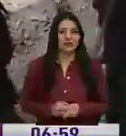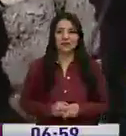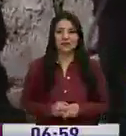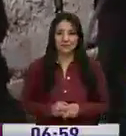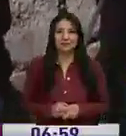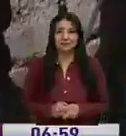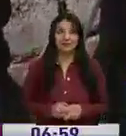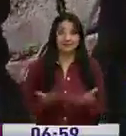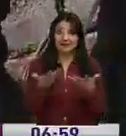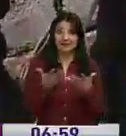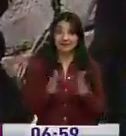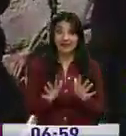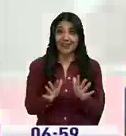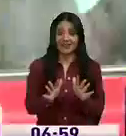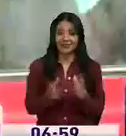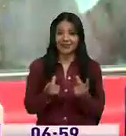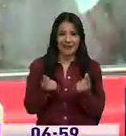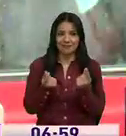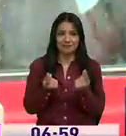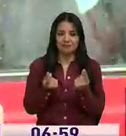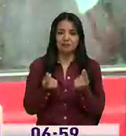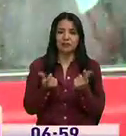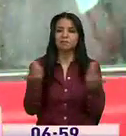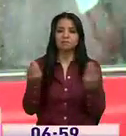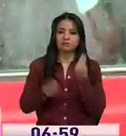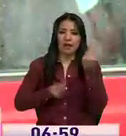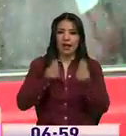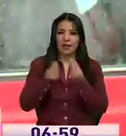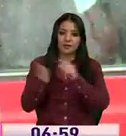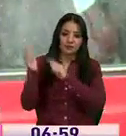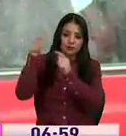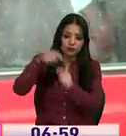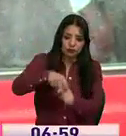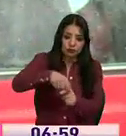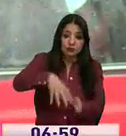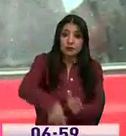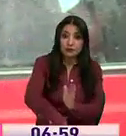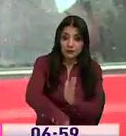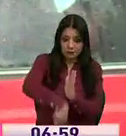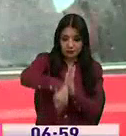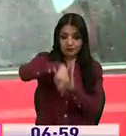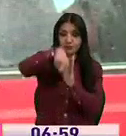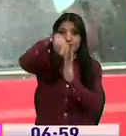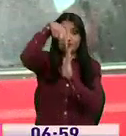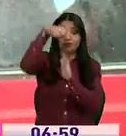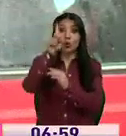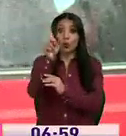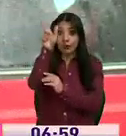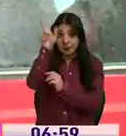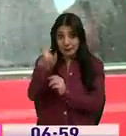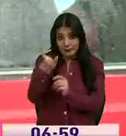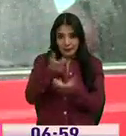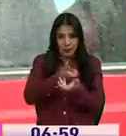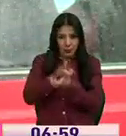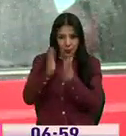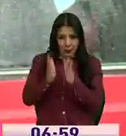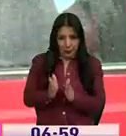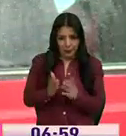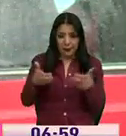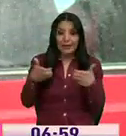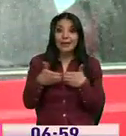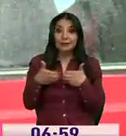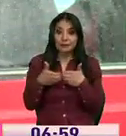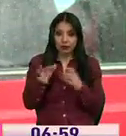Nosotros procedimos a realizar un rescate vertical, donde descendió un bombero equipado con un